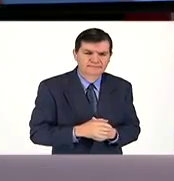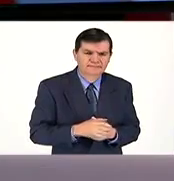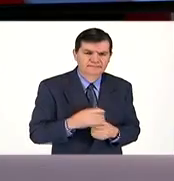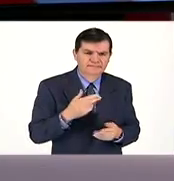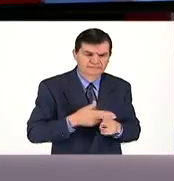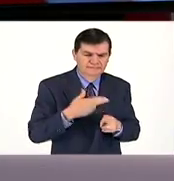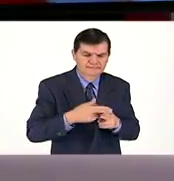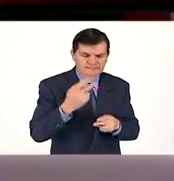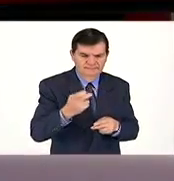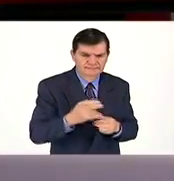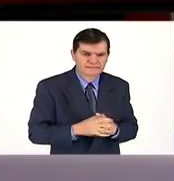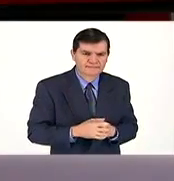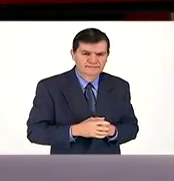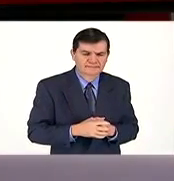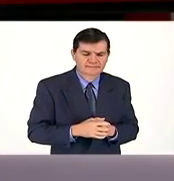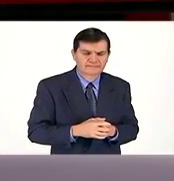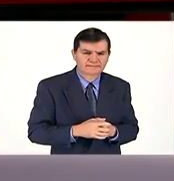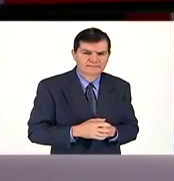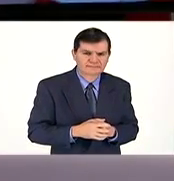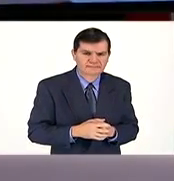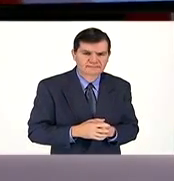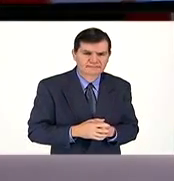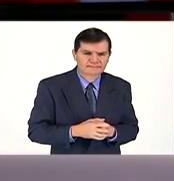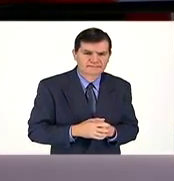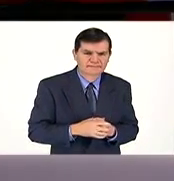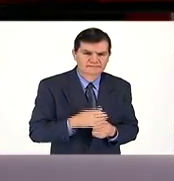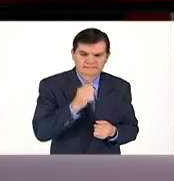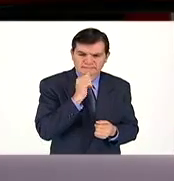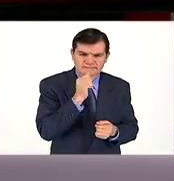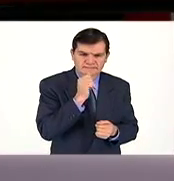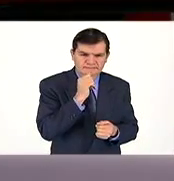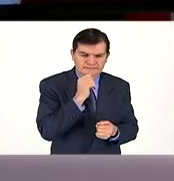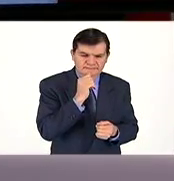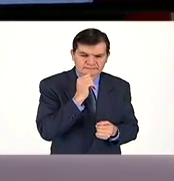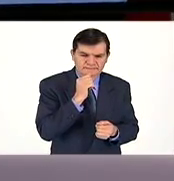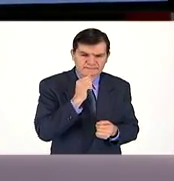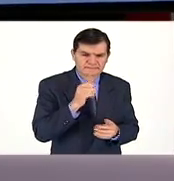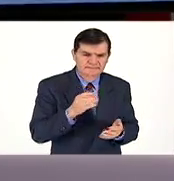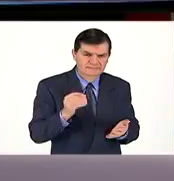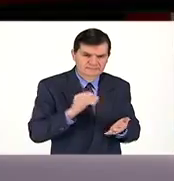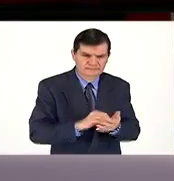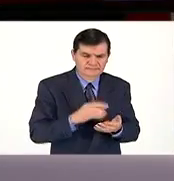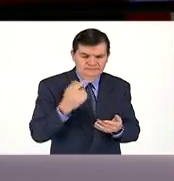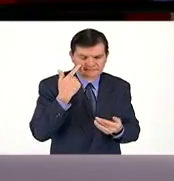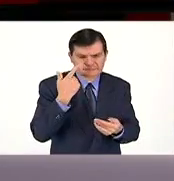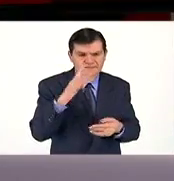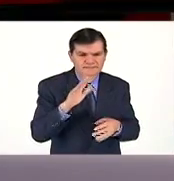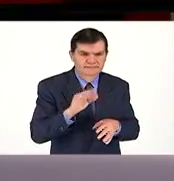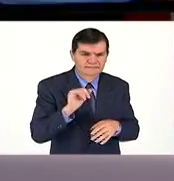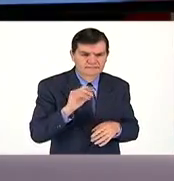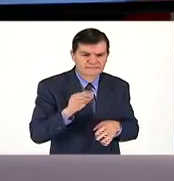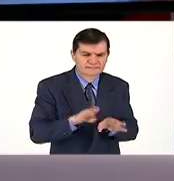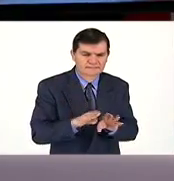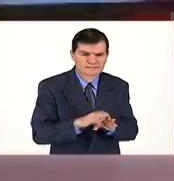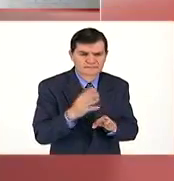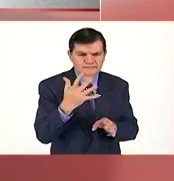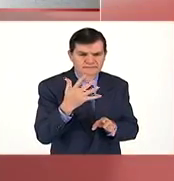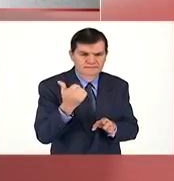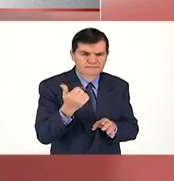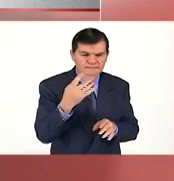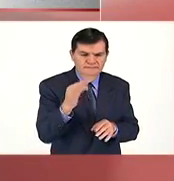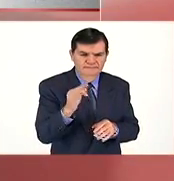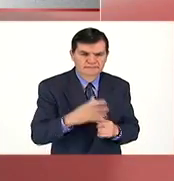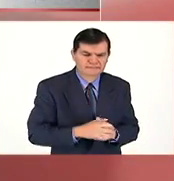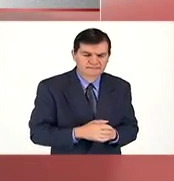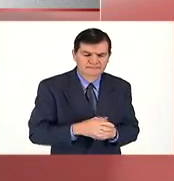inclusive. Pero todavía no lo toman a disposición. Vamos a ver si pasa el 25 de febrero.